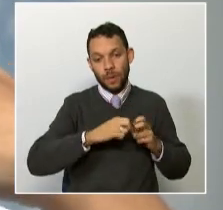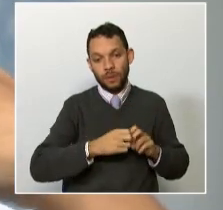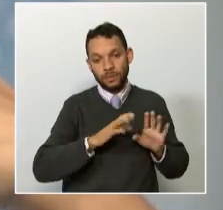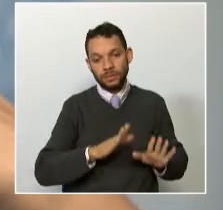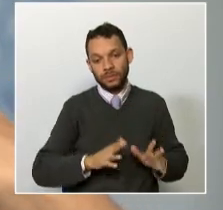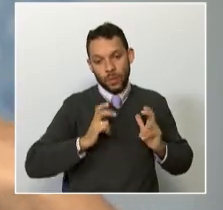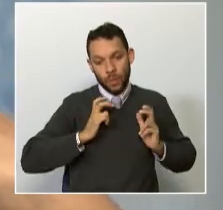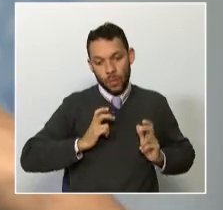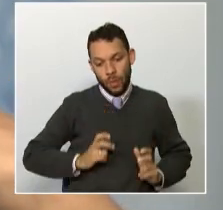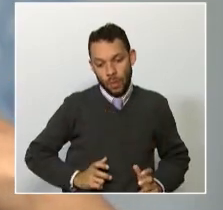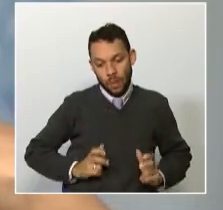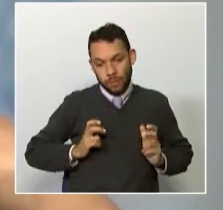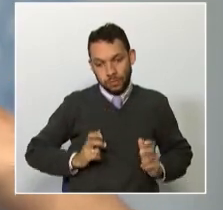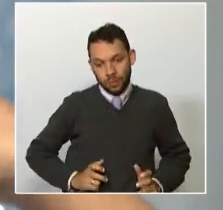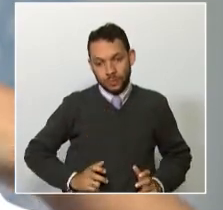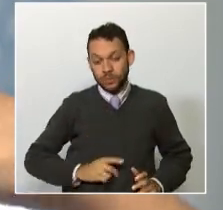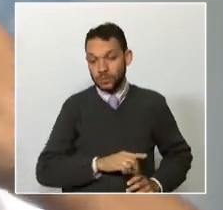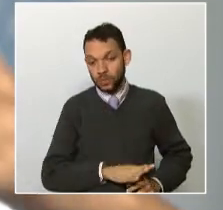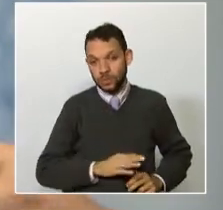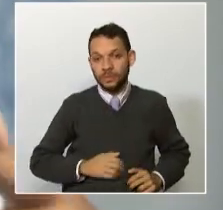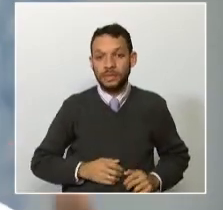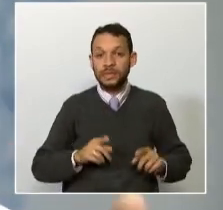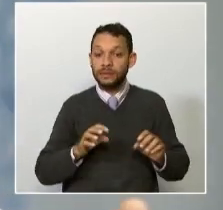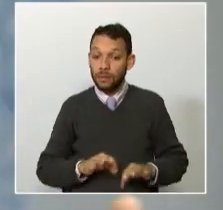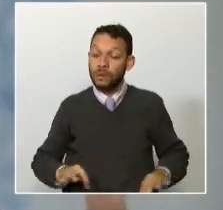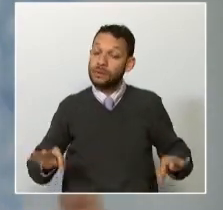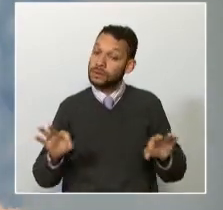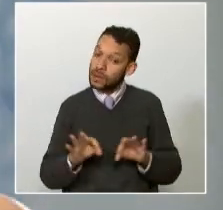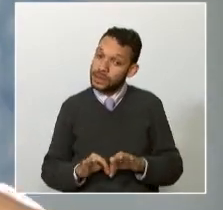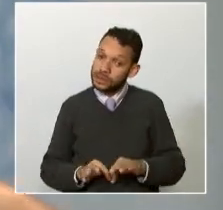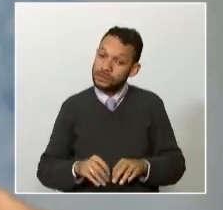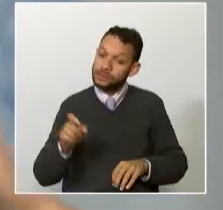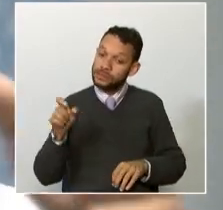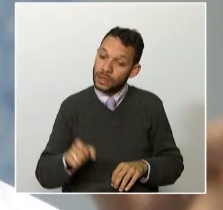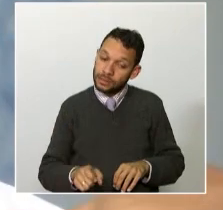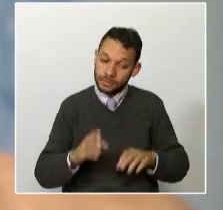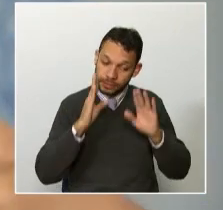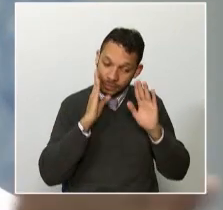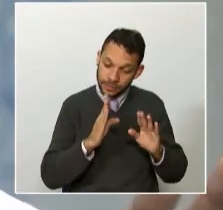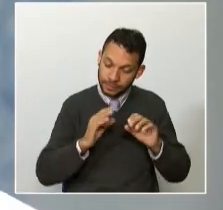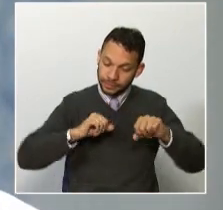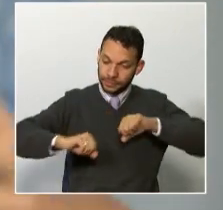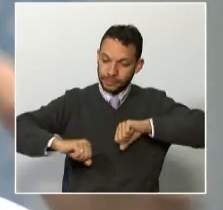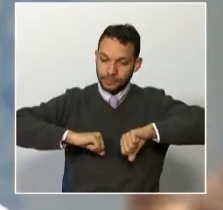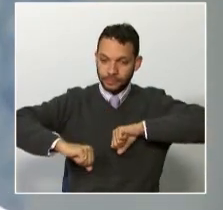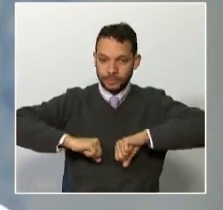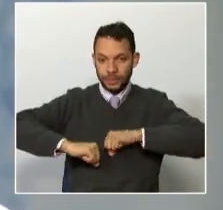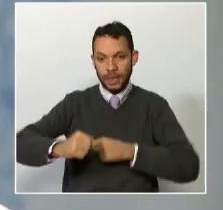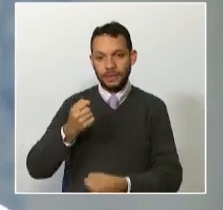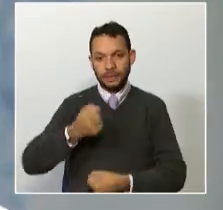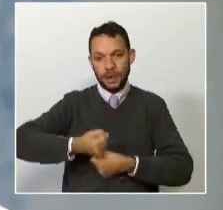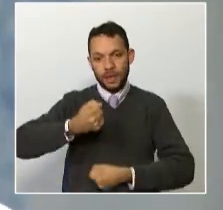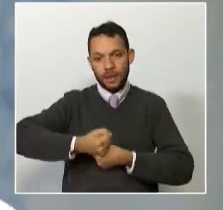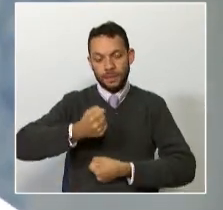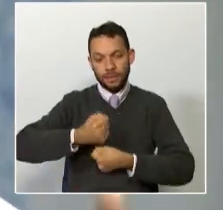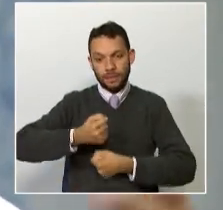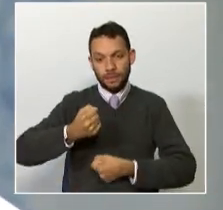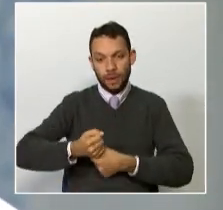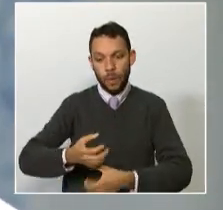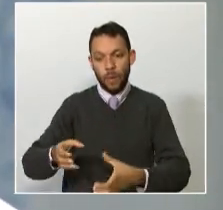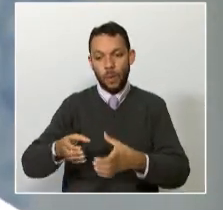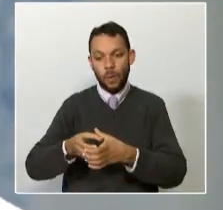de articulación temporomandibular. Entonces es tan importante, por eso el trabajo interdisciplinario,